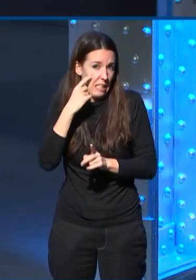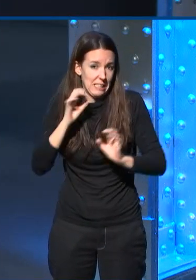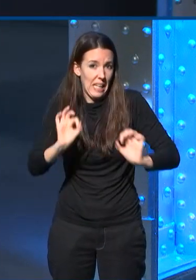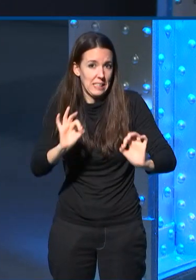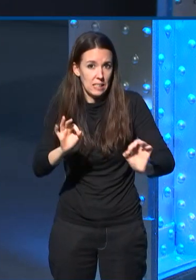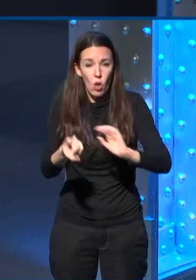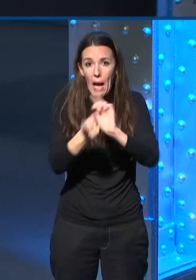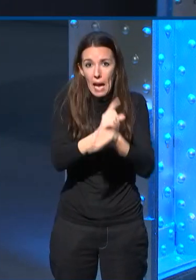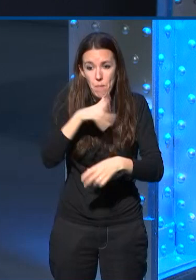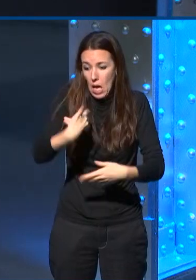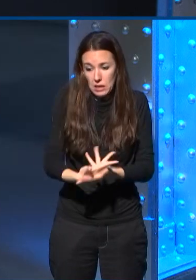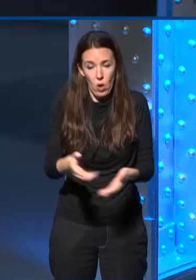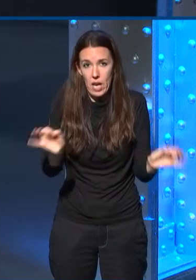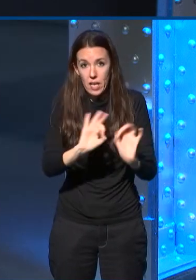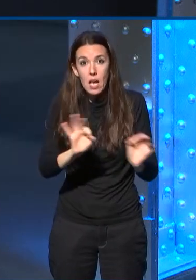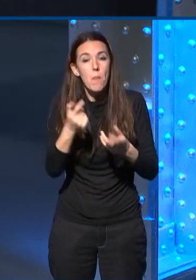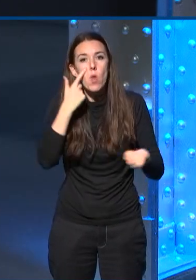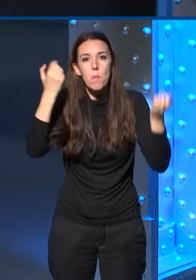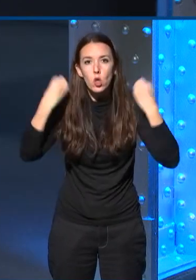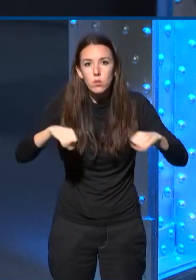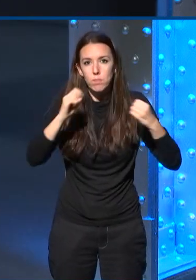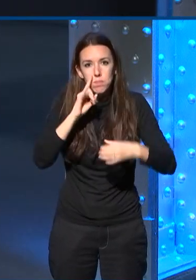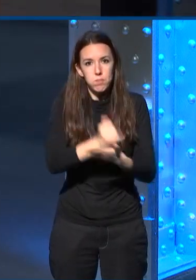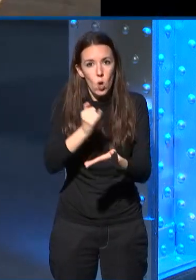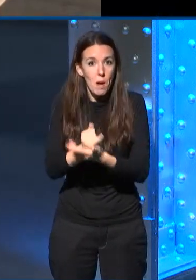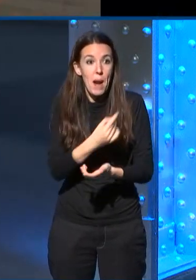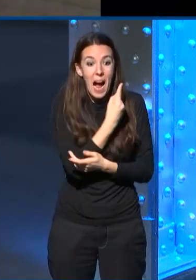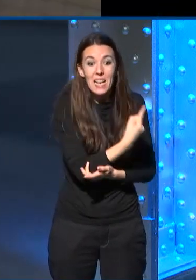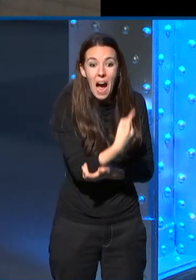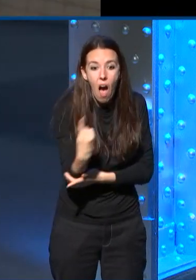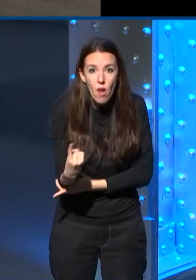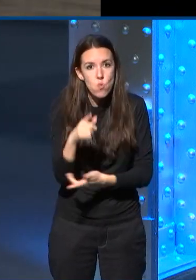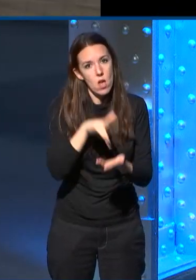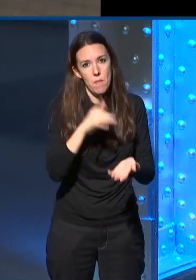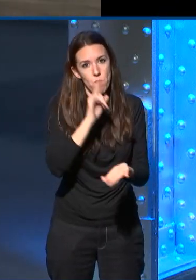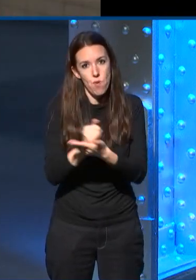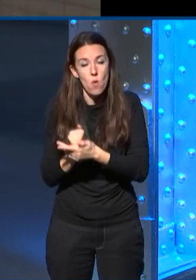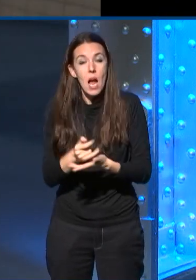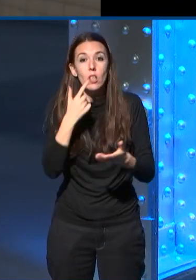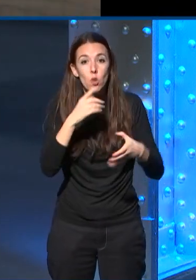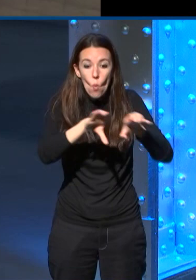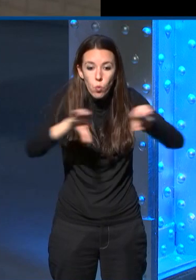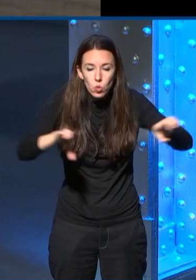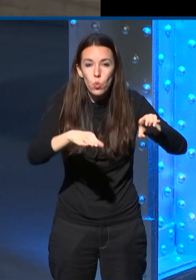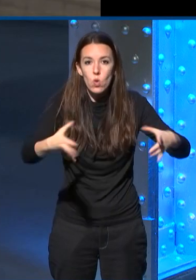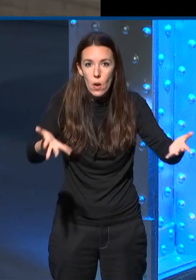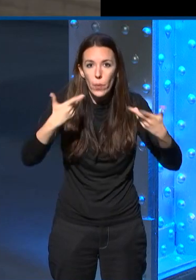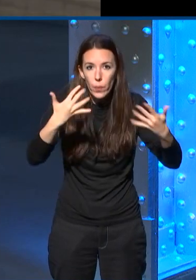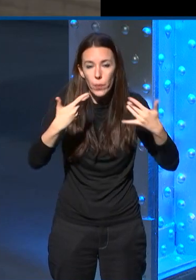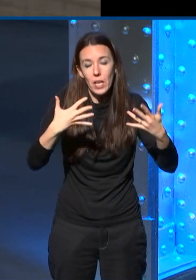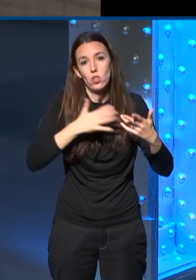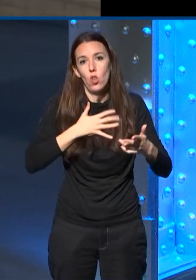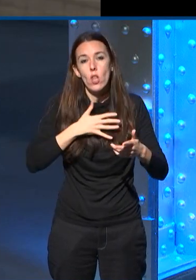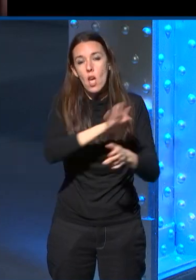esto no ha cambiado desde las Viking, pero se tienen que ensayar cada vez para cada nueva misión. Esto es un ensayo en un túnel de viento del paracaídas de la misión